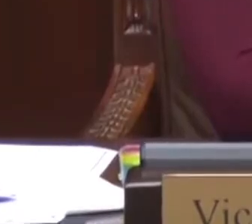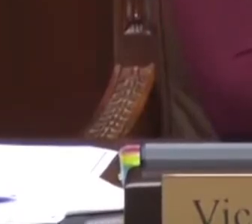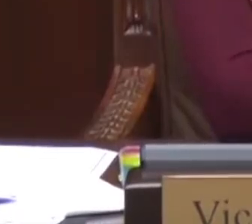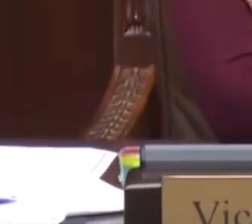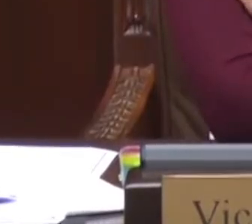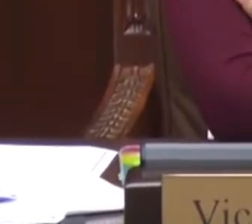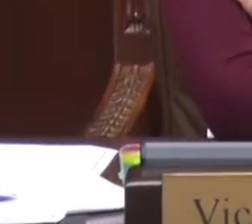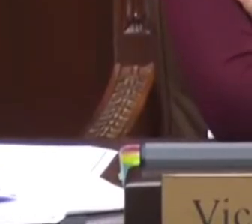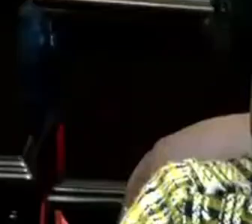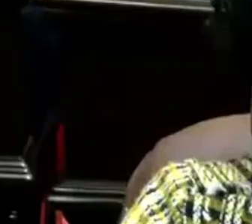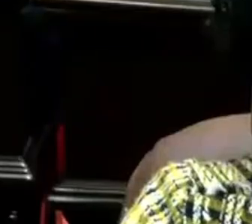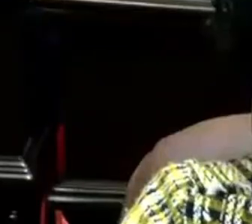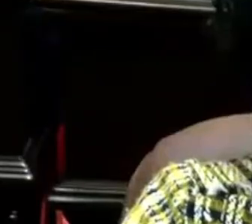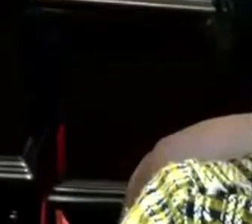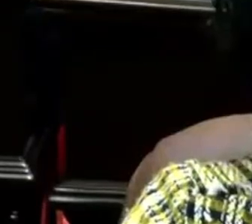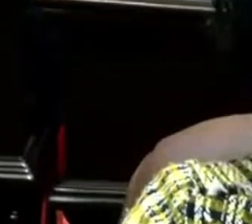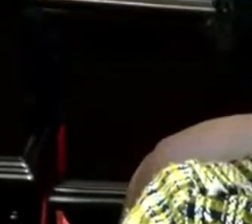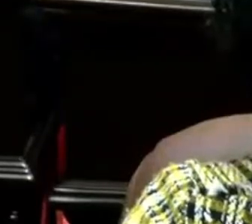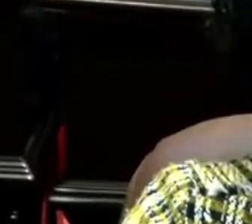José Horacio Rodríguez.